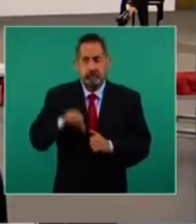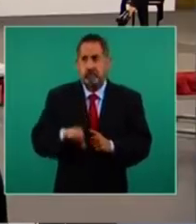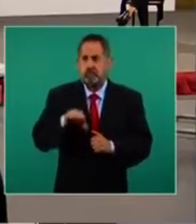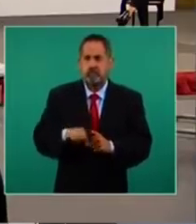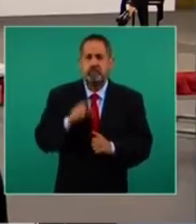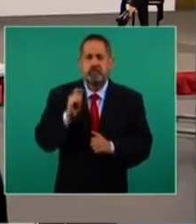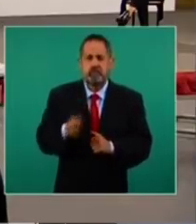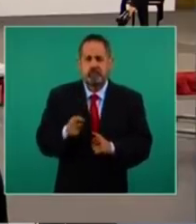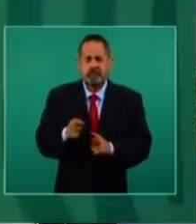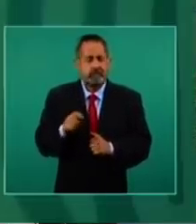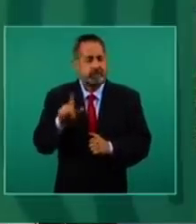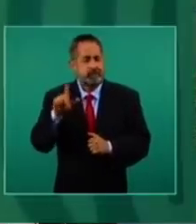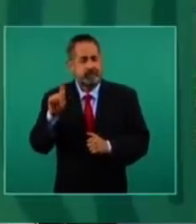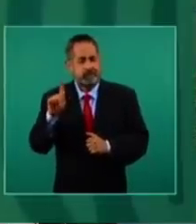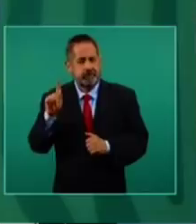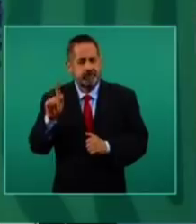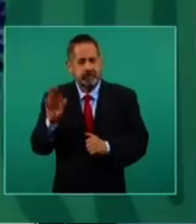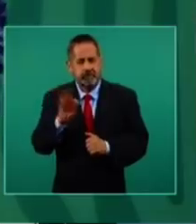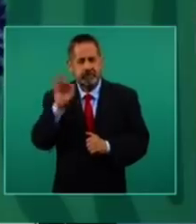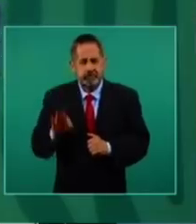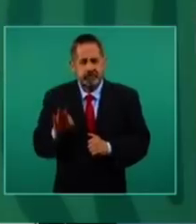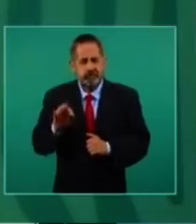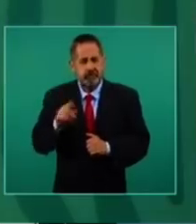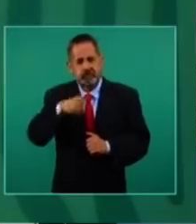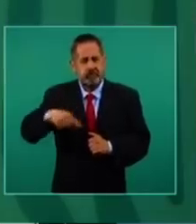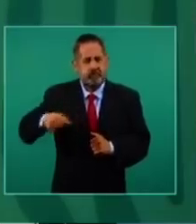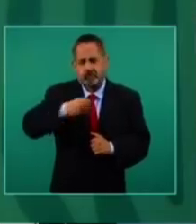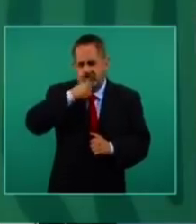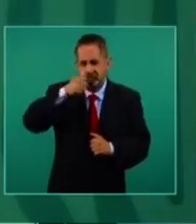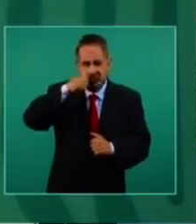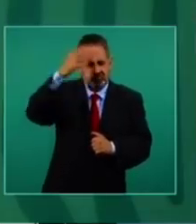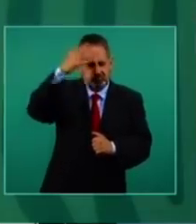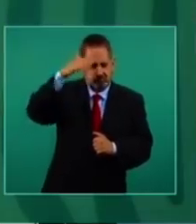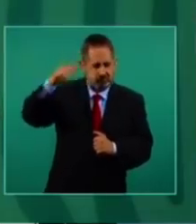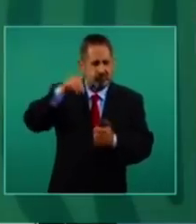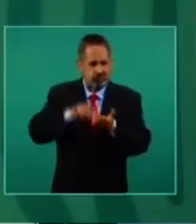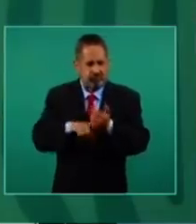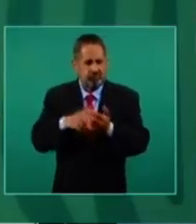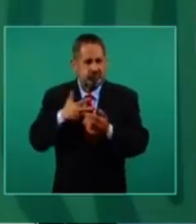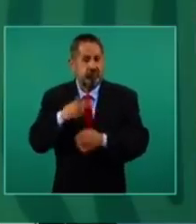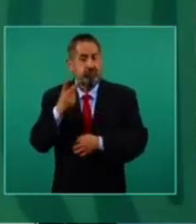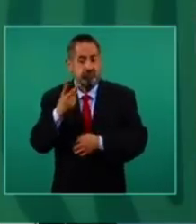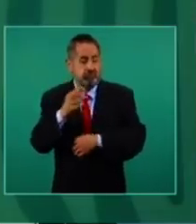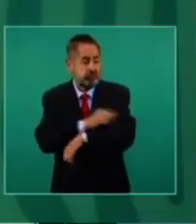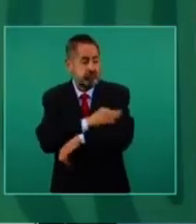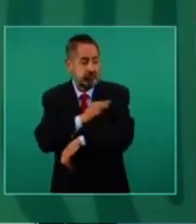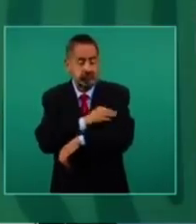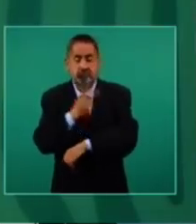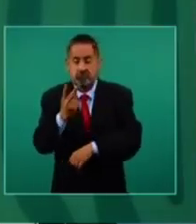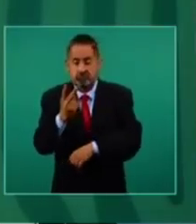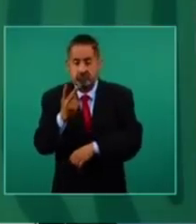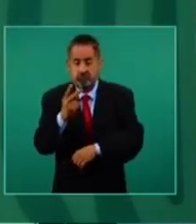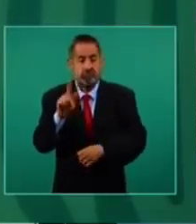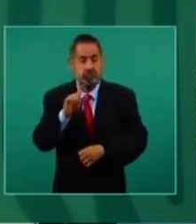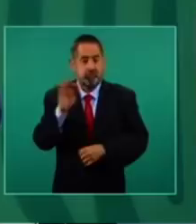hoy, ya el 70 por ciento de los adultos mayores tiene ya las dos dosis.